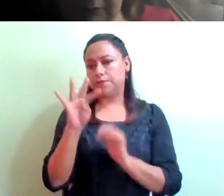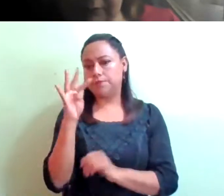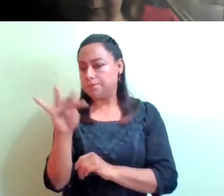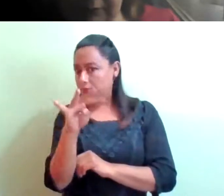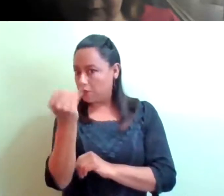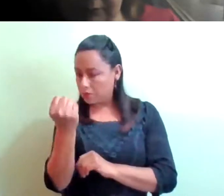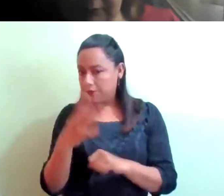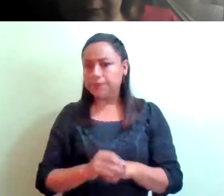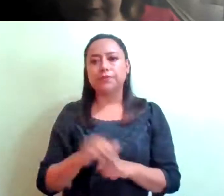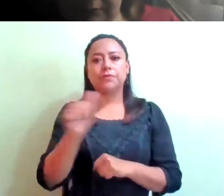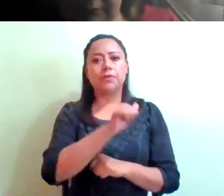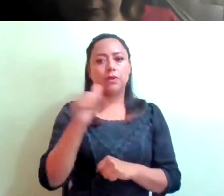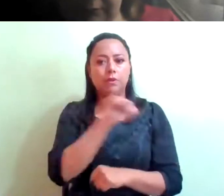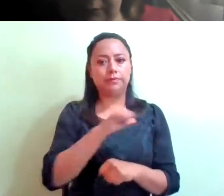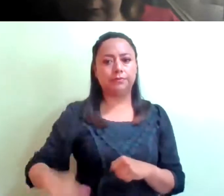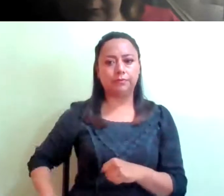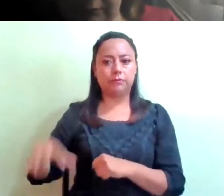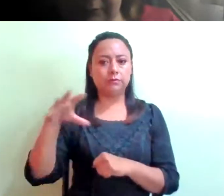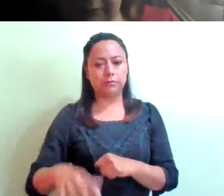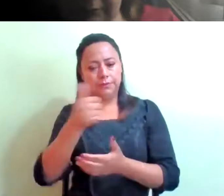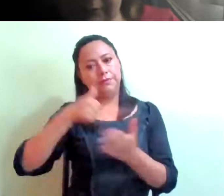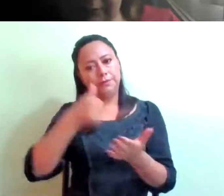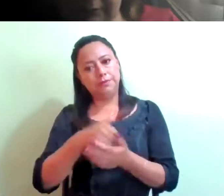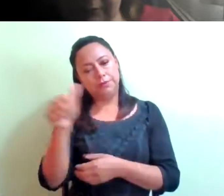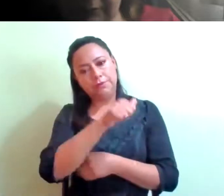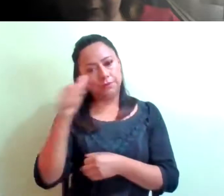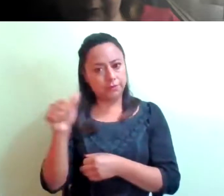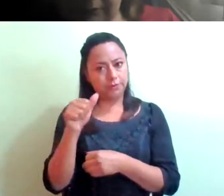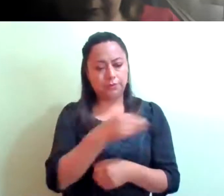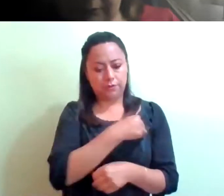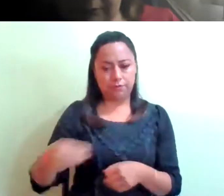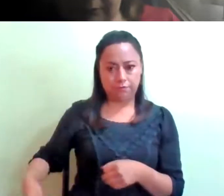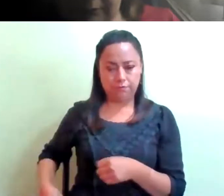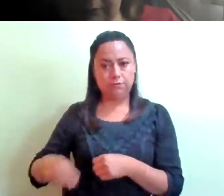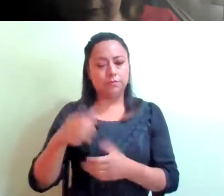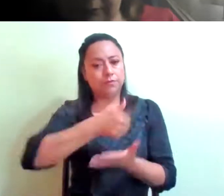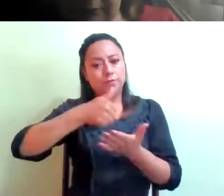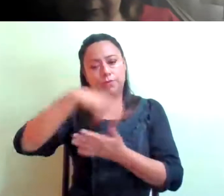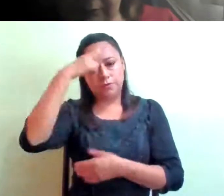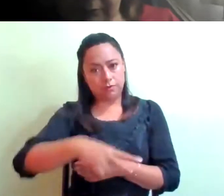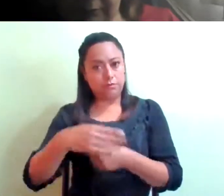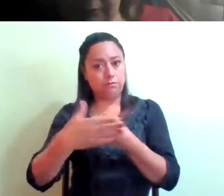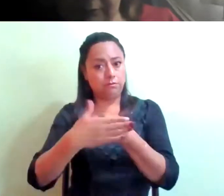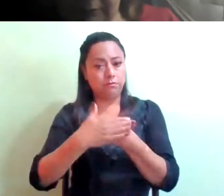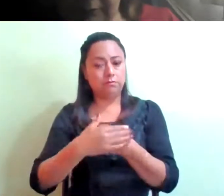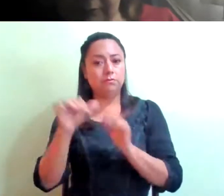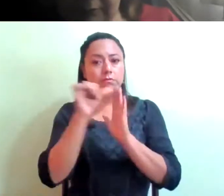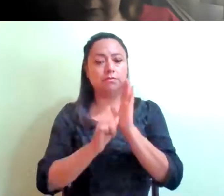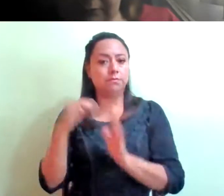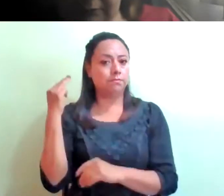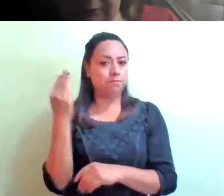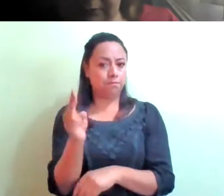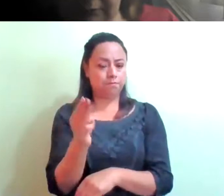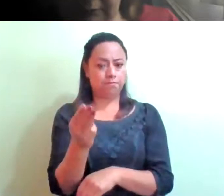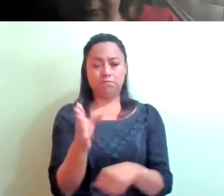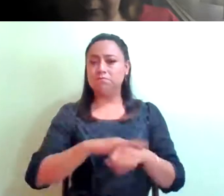ciudad y 11 municipios del Estado de México, y la perspectiva hacia mayo es todavía más compleja. Parecería que estos elementos de planeación